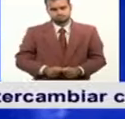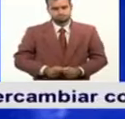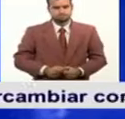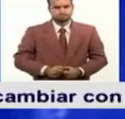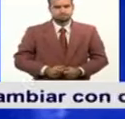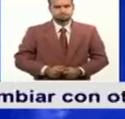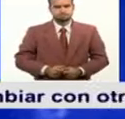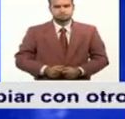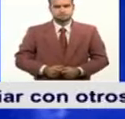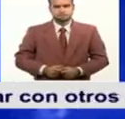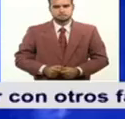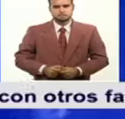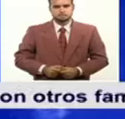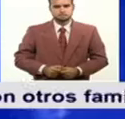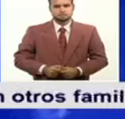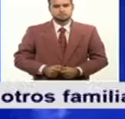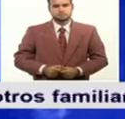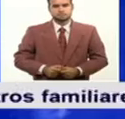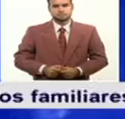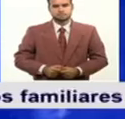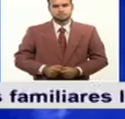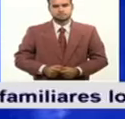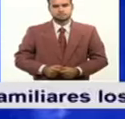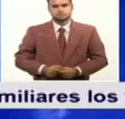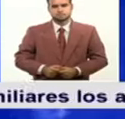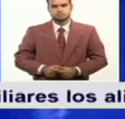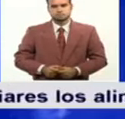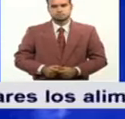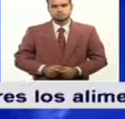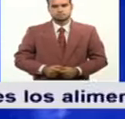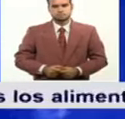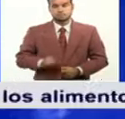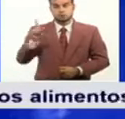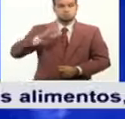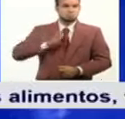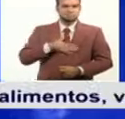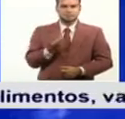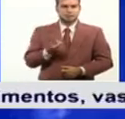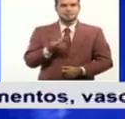Estamos hablando de la positividad